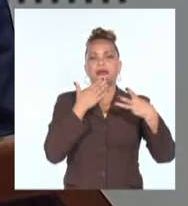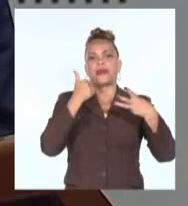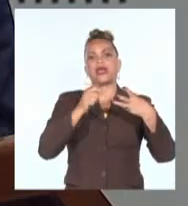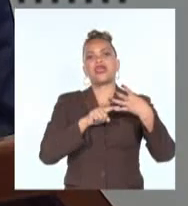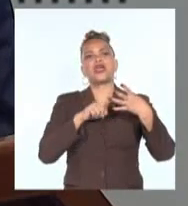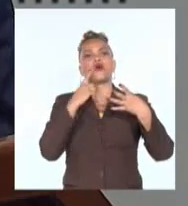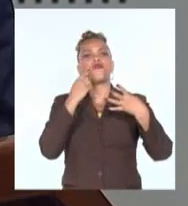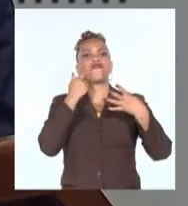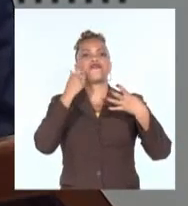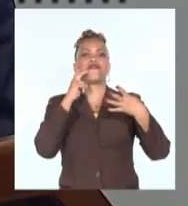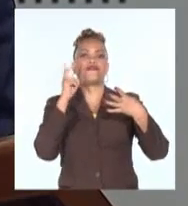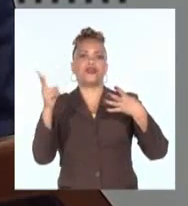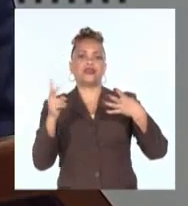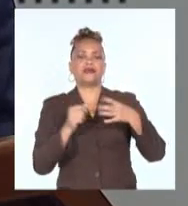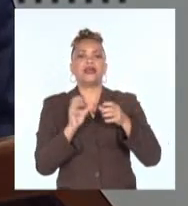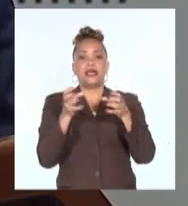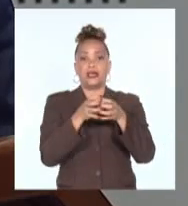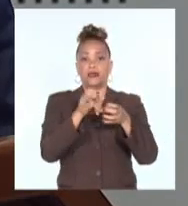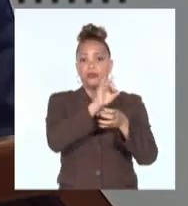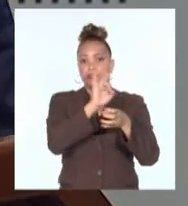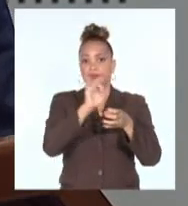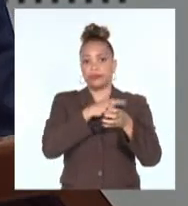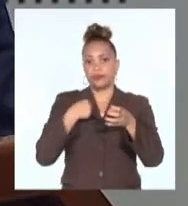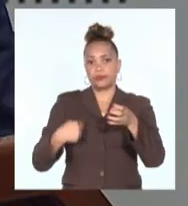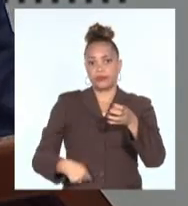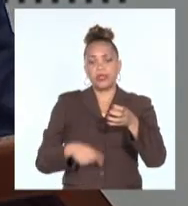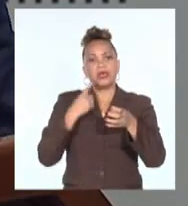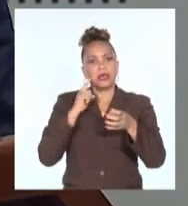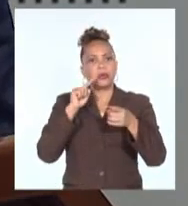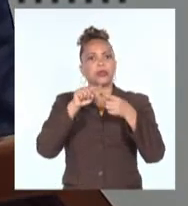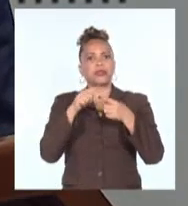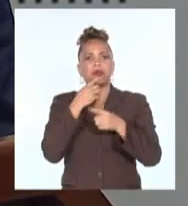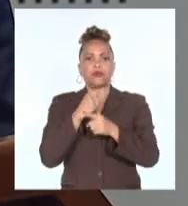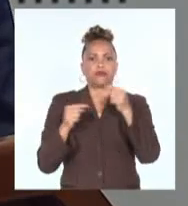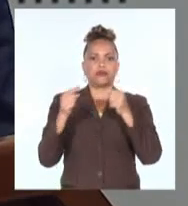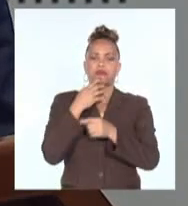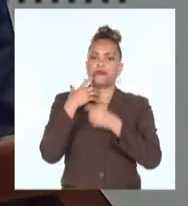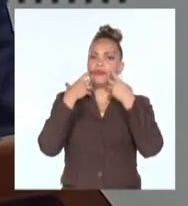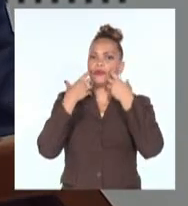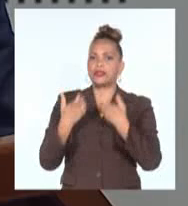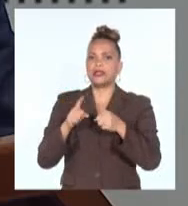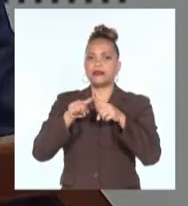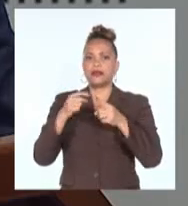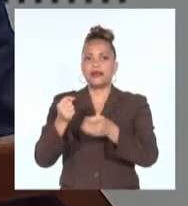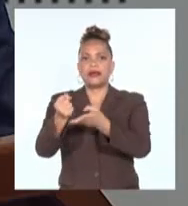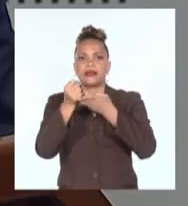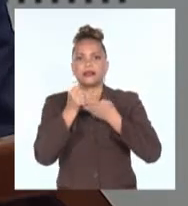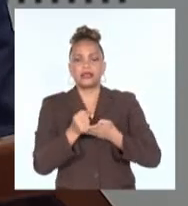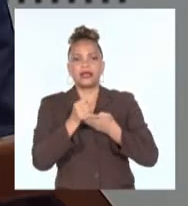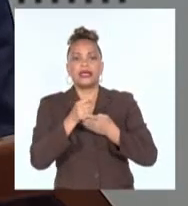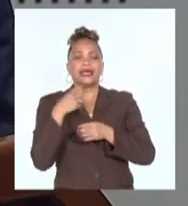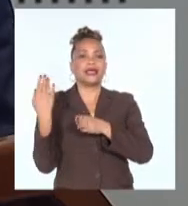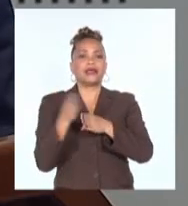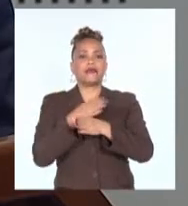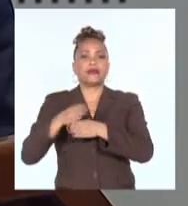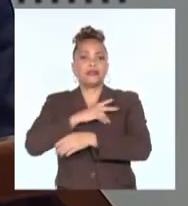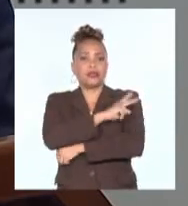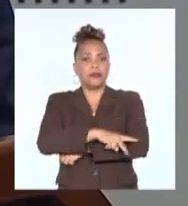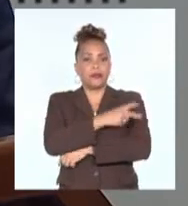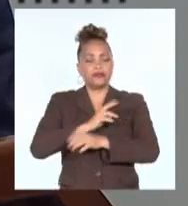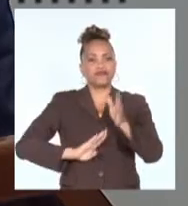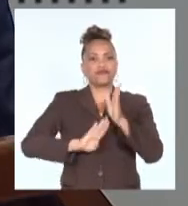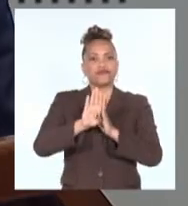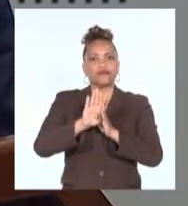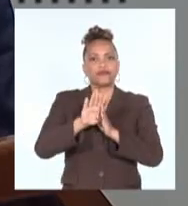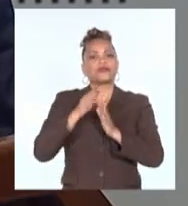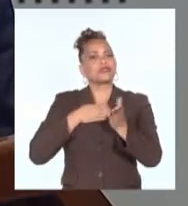El G77 más China sigue desempeñando un papel fundamental para garantizar que la voz de los países en desarrollo permanezca